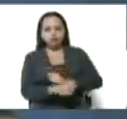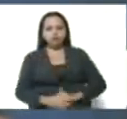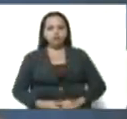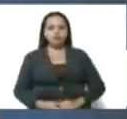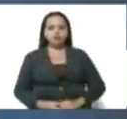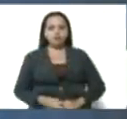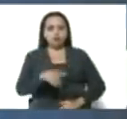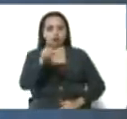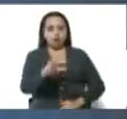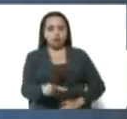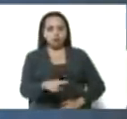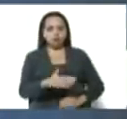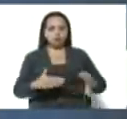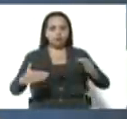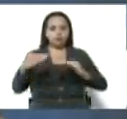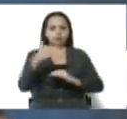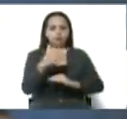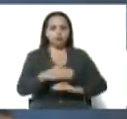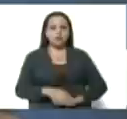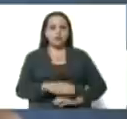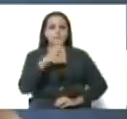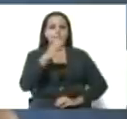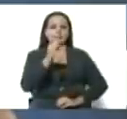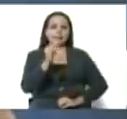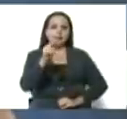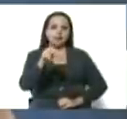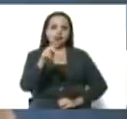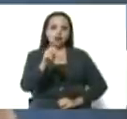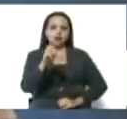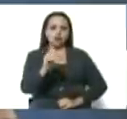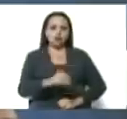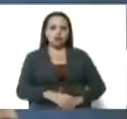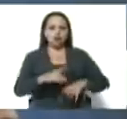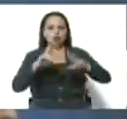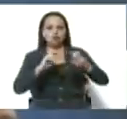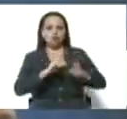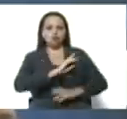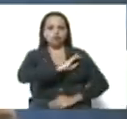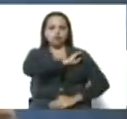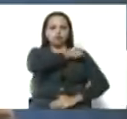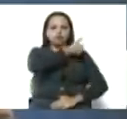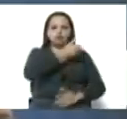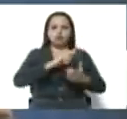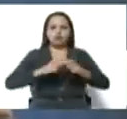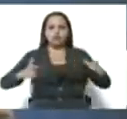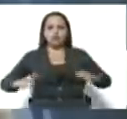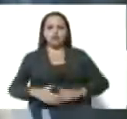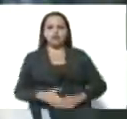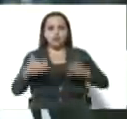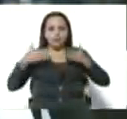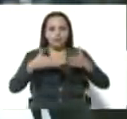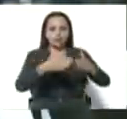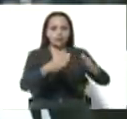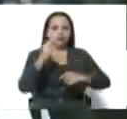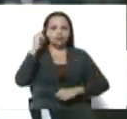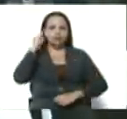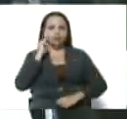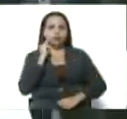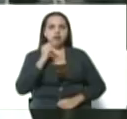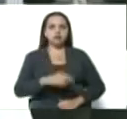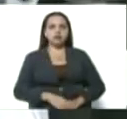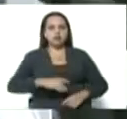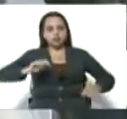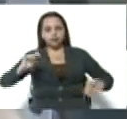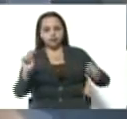william y el serantes pintó como comandante general de la armada bolivariana en